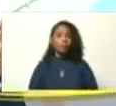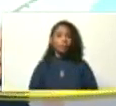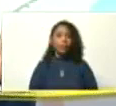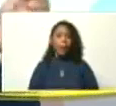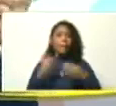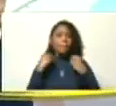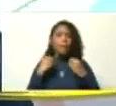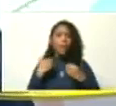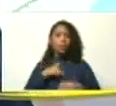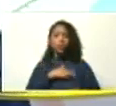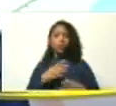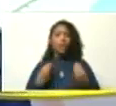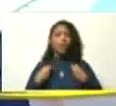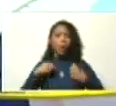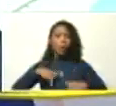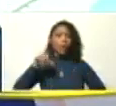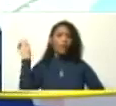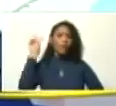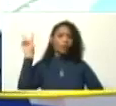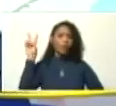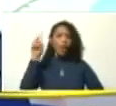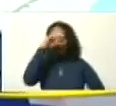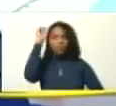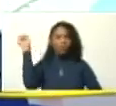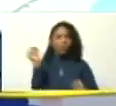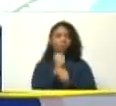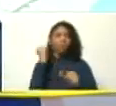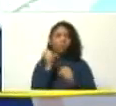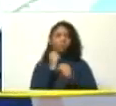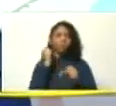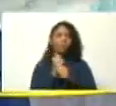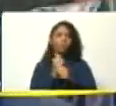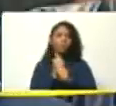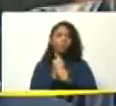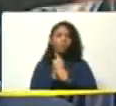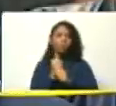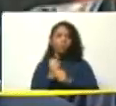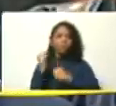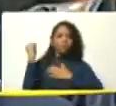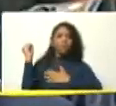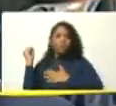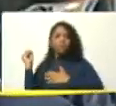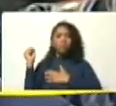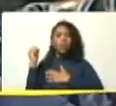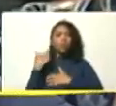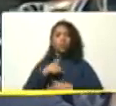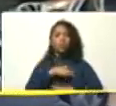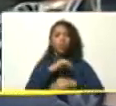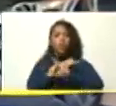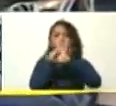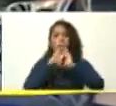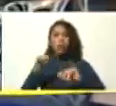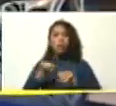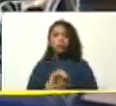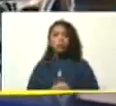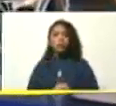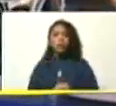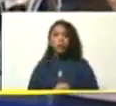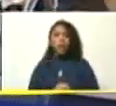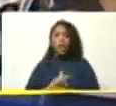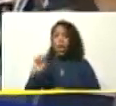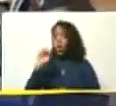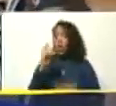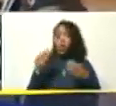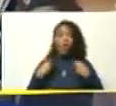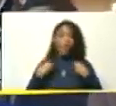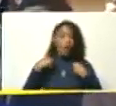Para los que vivimos en Venezuela, trabajamos, bonchamos y somos felices. Y para los que no viven